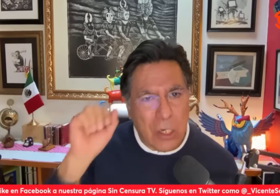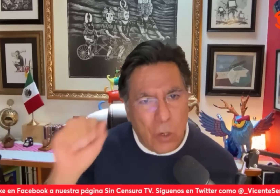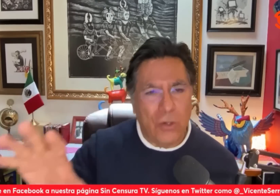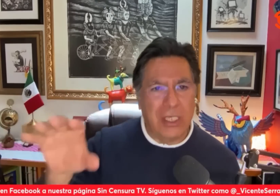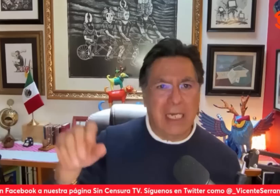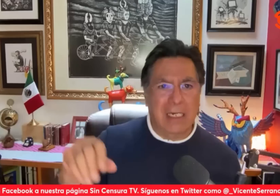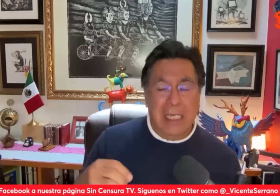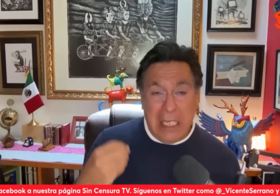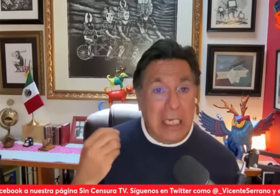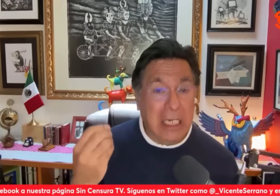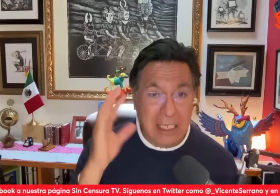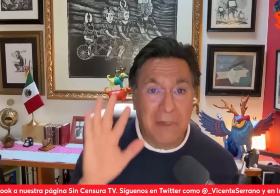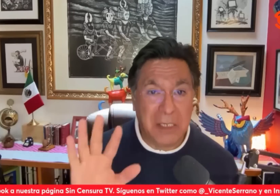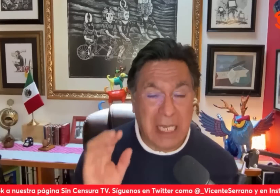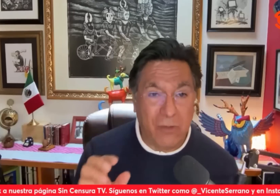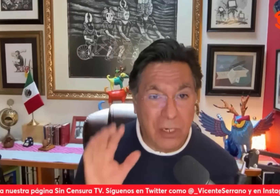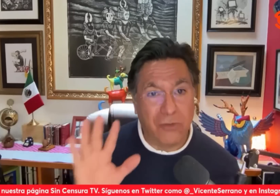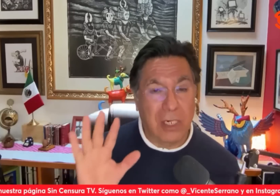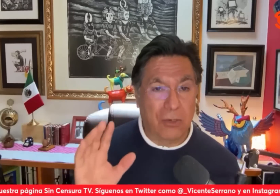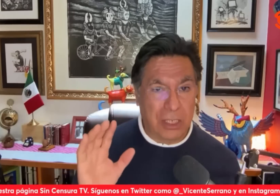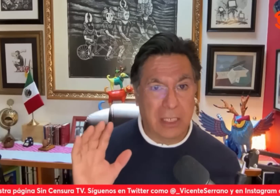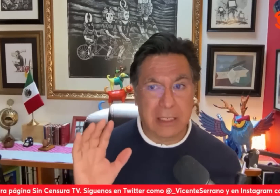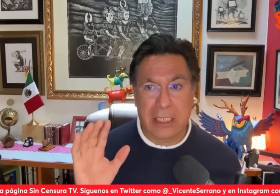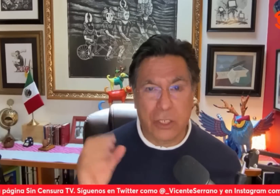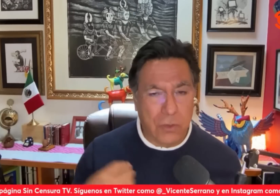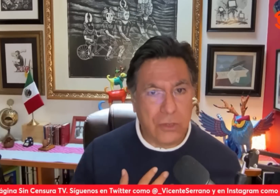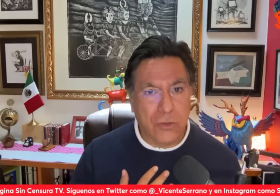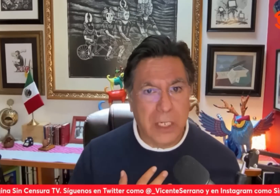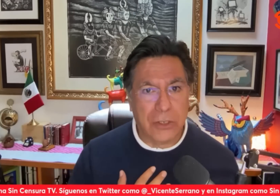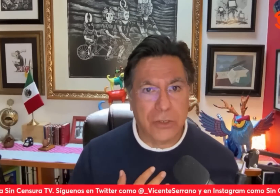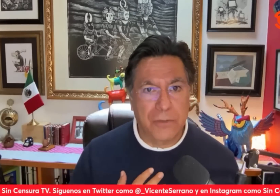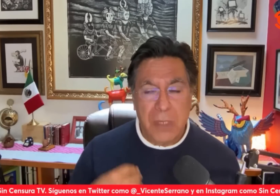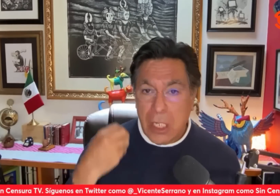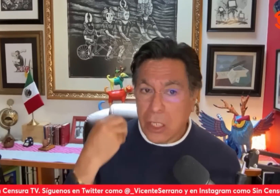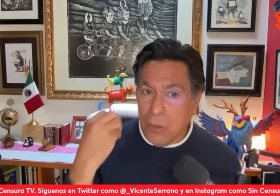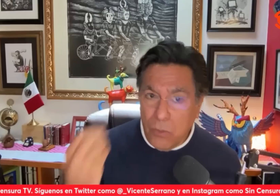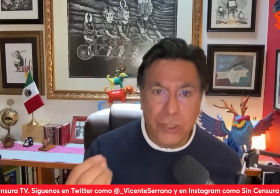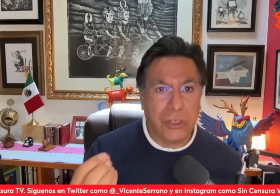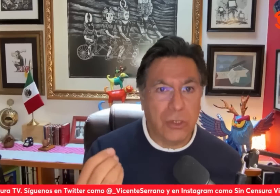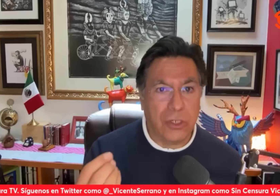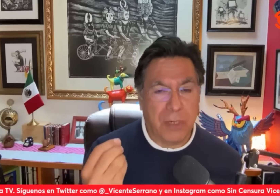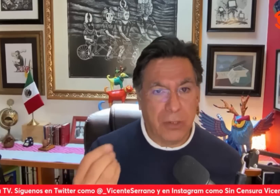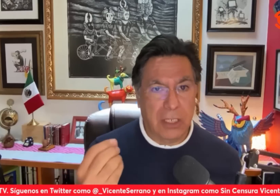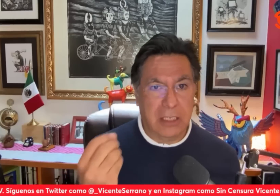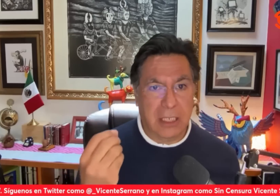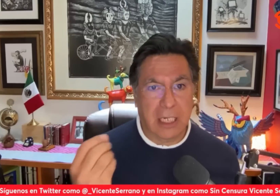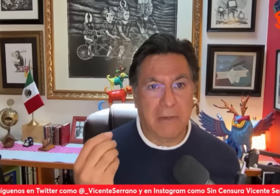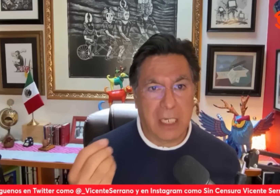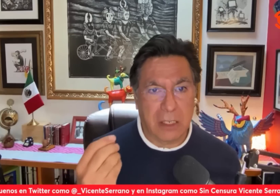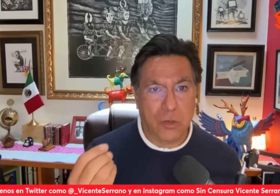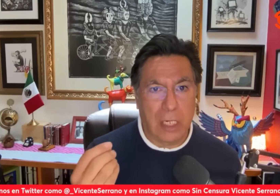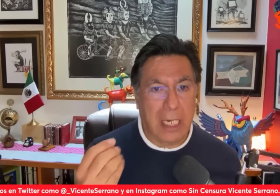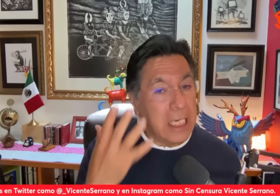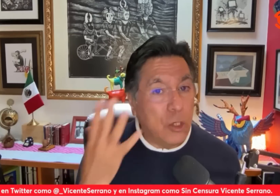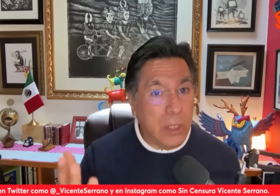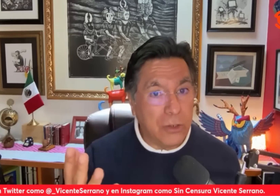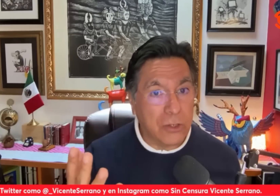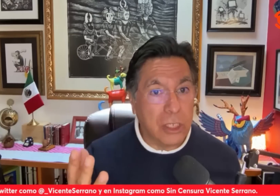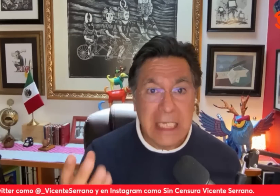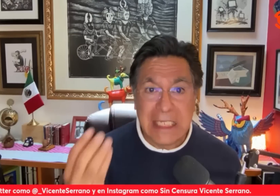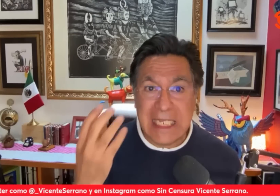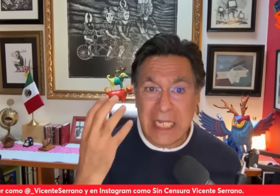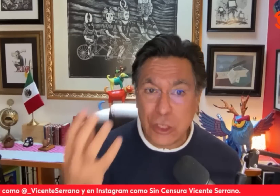rechazan, odian. Y sabes, una cosa interesante, yo he descubierto que muchos de los periodistas de la vieja escuela,